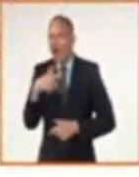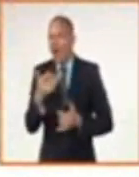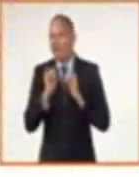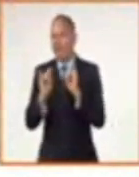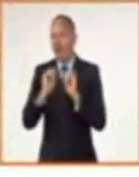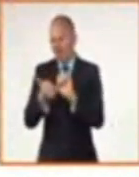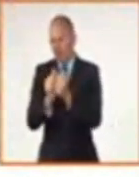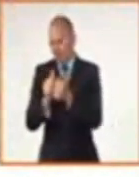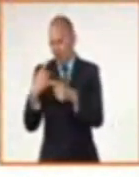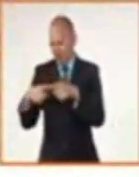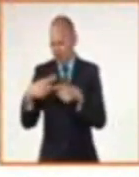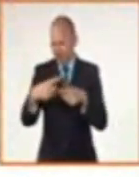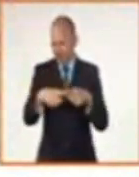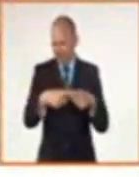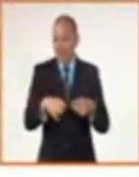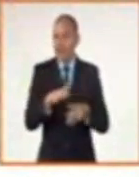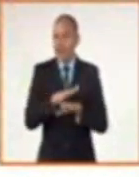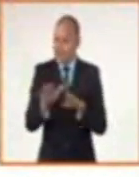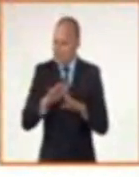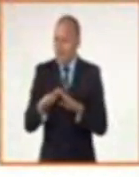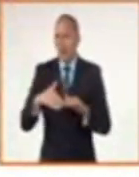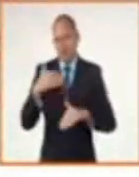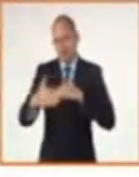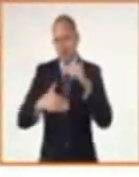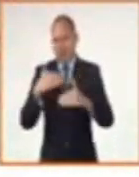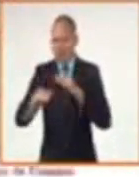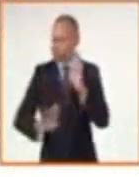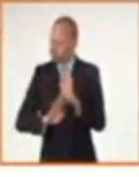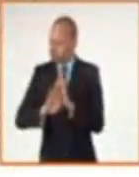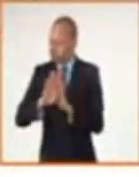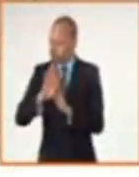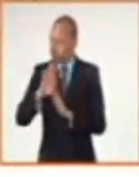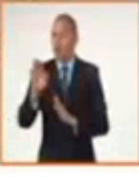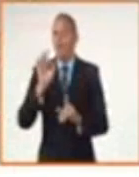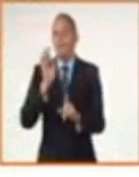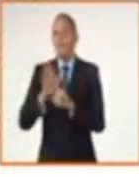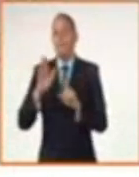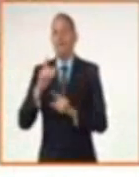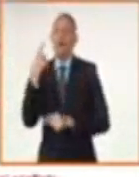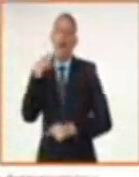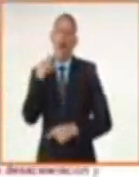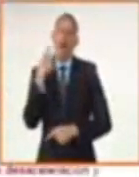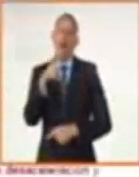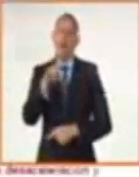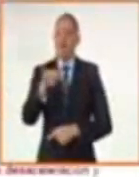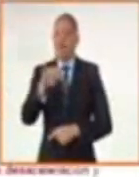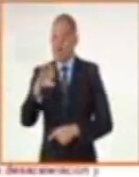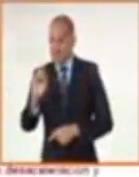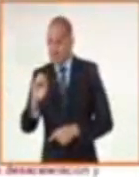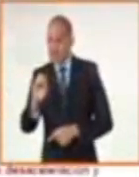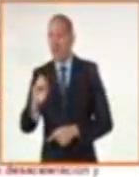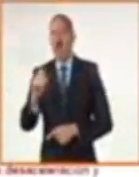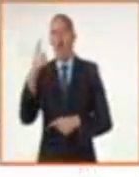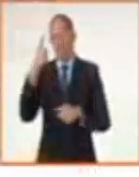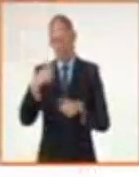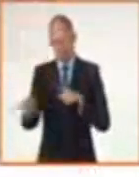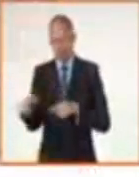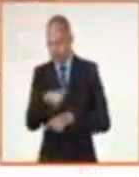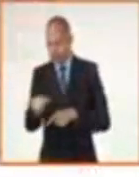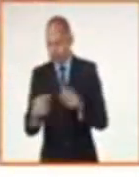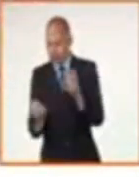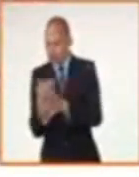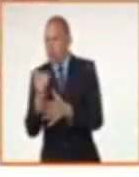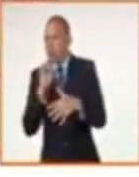dirección de medios de comunicación y desde 1960 debutó en la RAI en la creación de